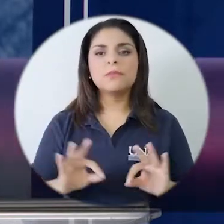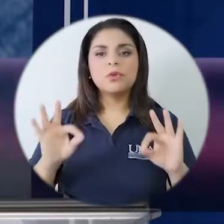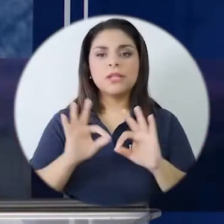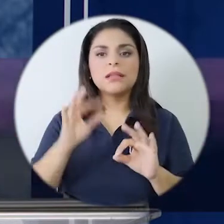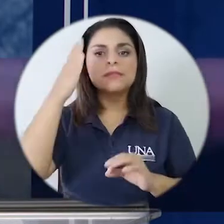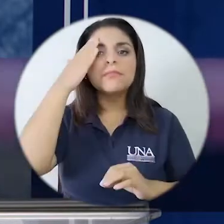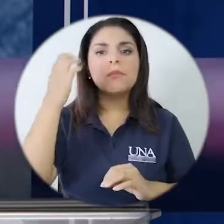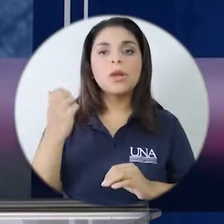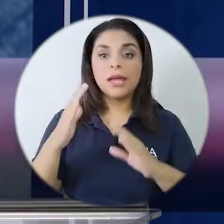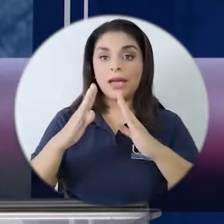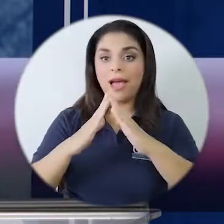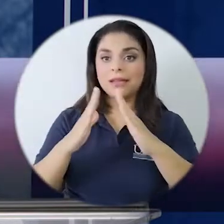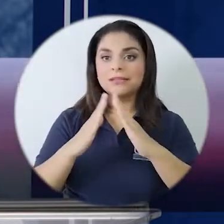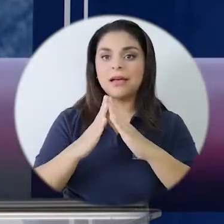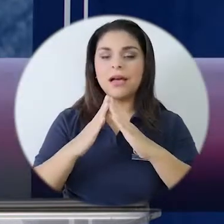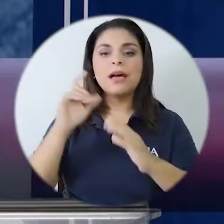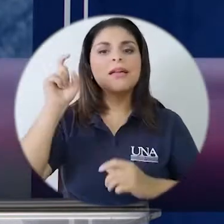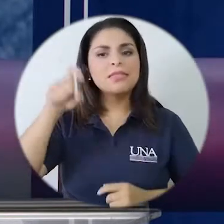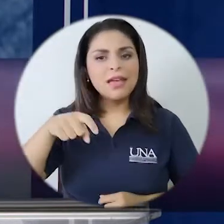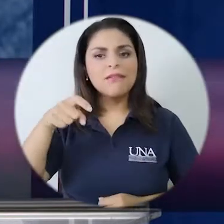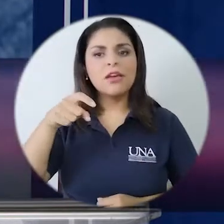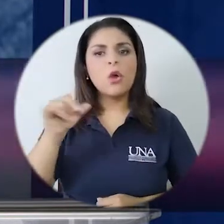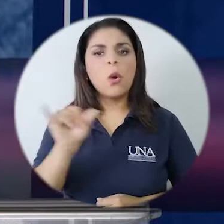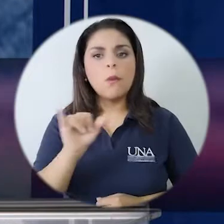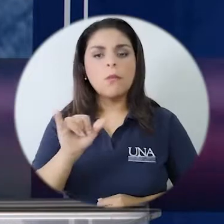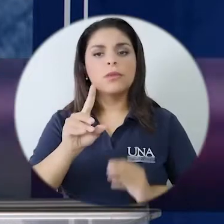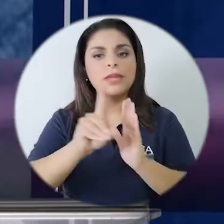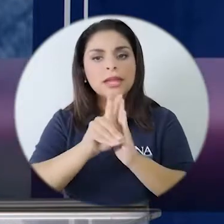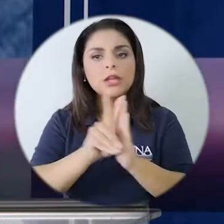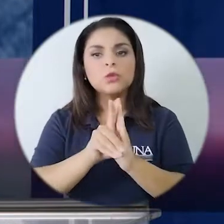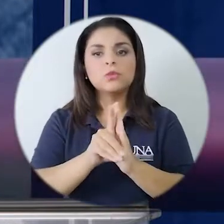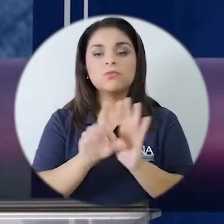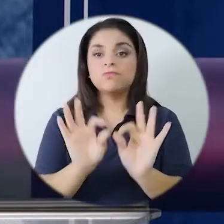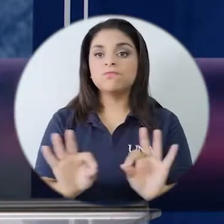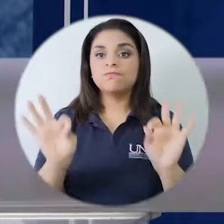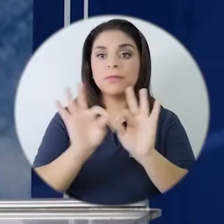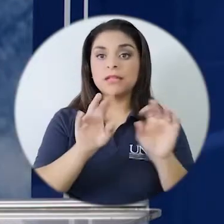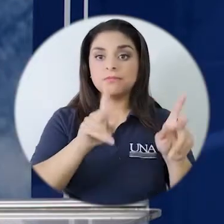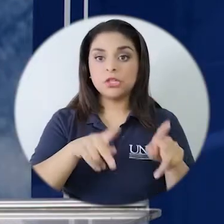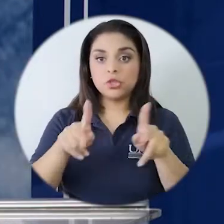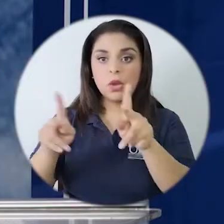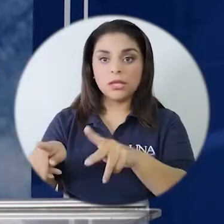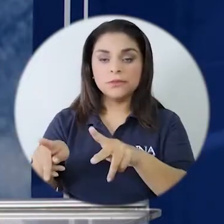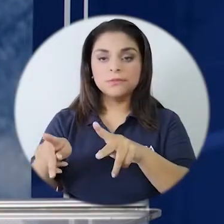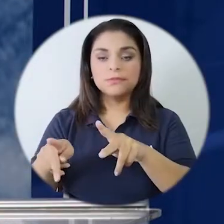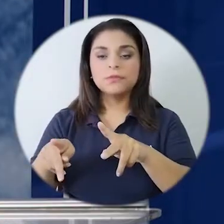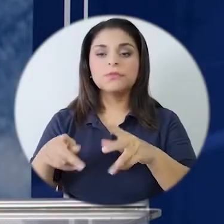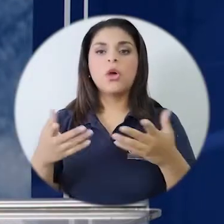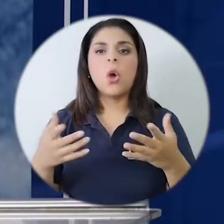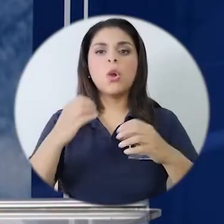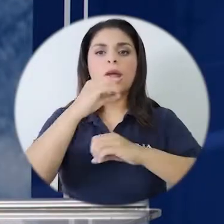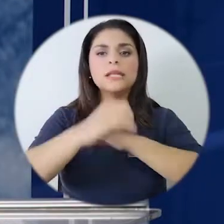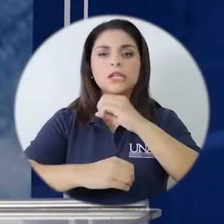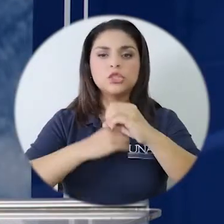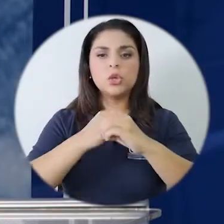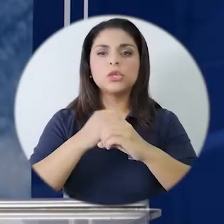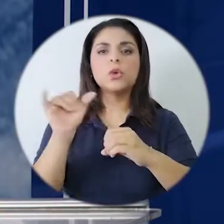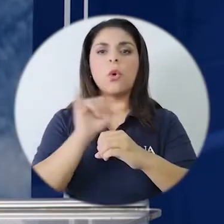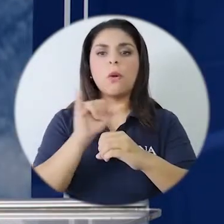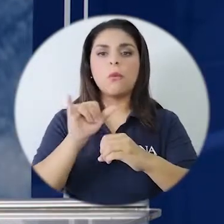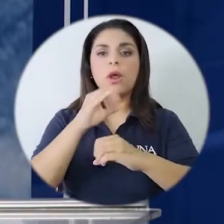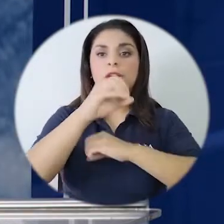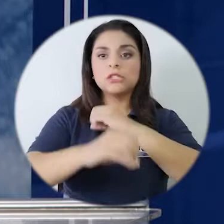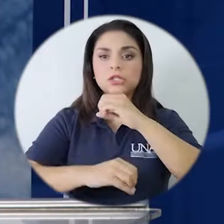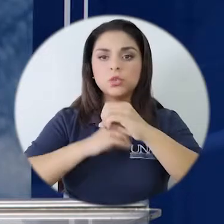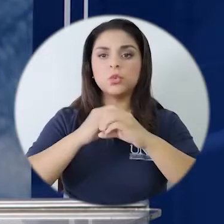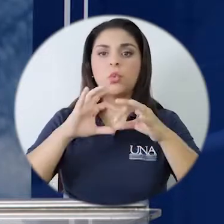importante porque la vivienda debe ser considerada, ¿verdad?, un derecho fundamental de la gente. Incluso organizaciones como Naciones Unidas